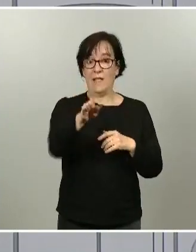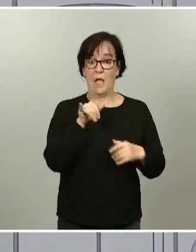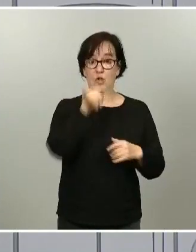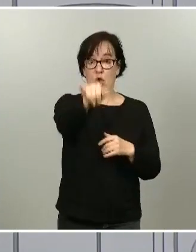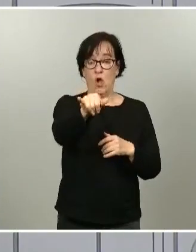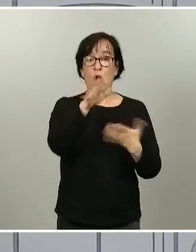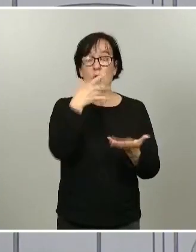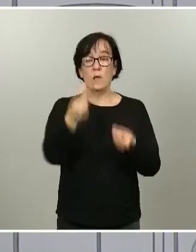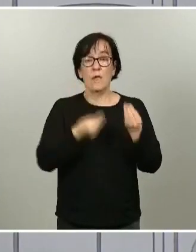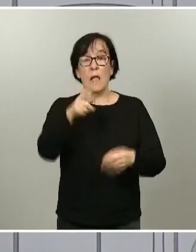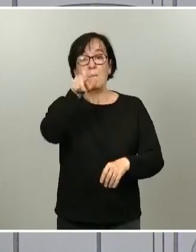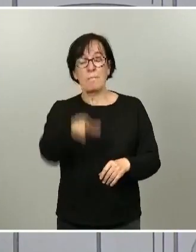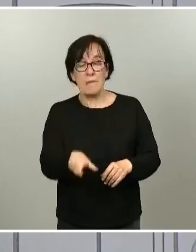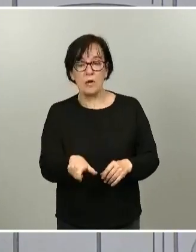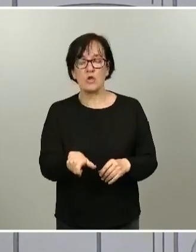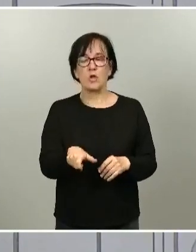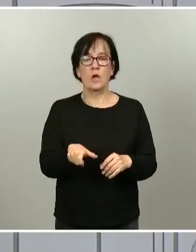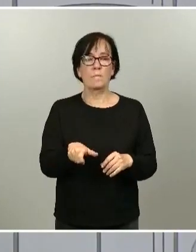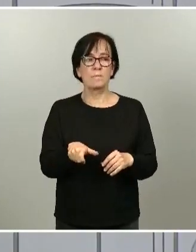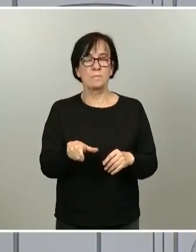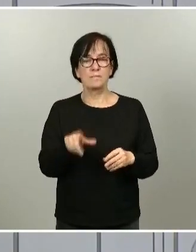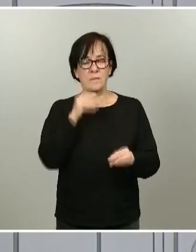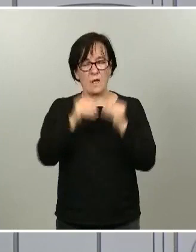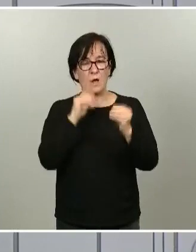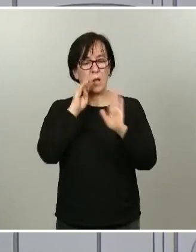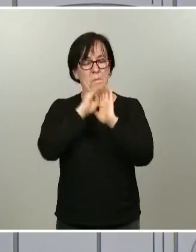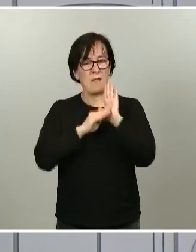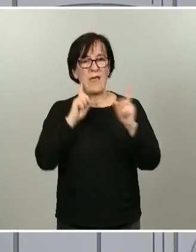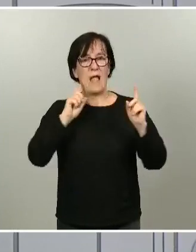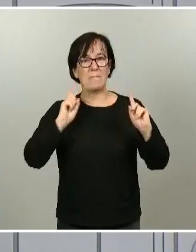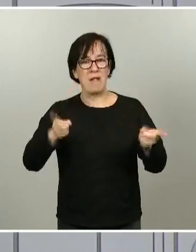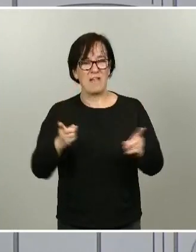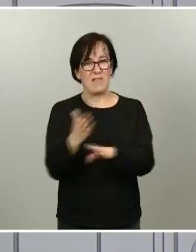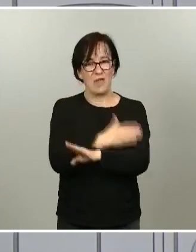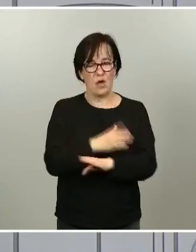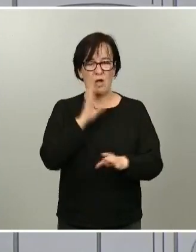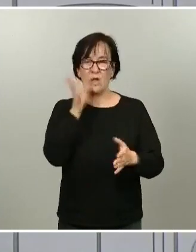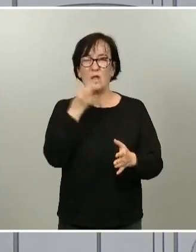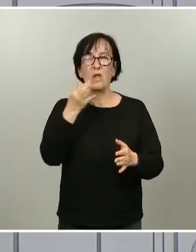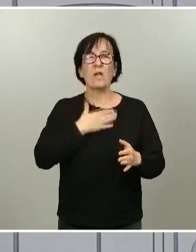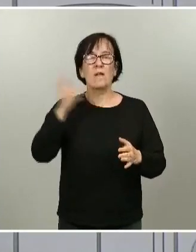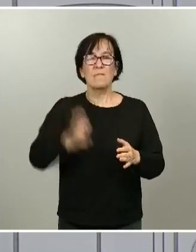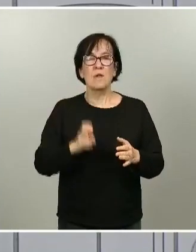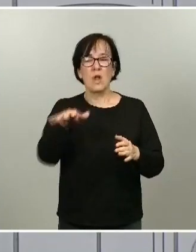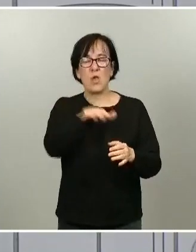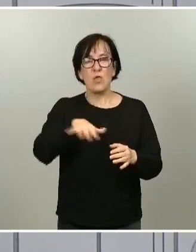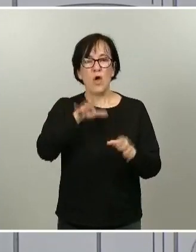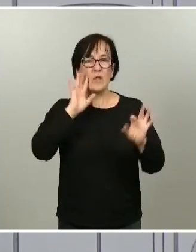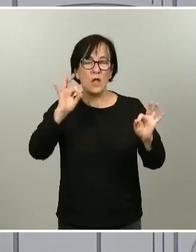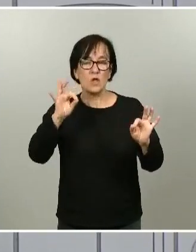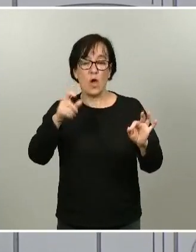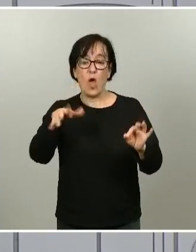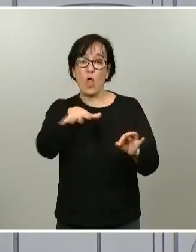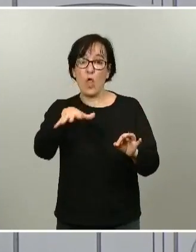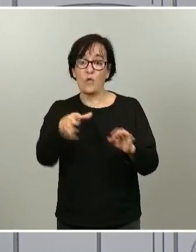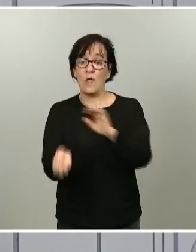esta persona ha aplicado las medidas de prevención adecuadas, si no procede de una zona concreta de su país donde hay foco. Hay